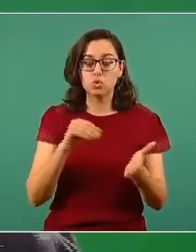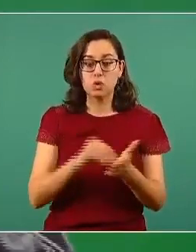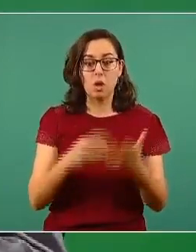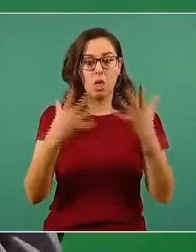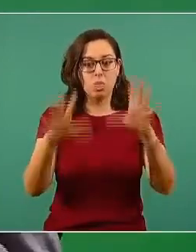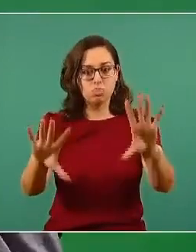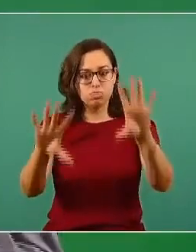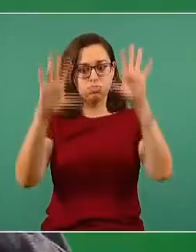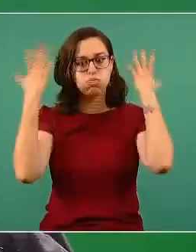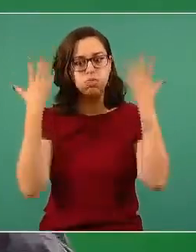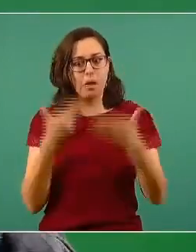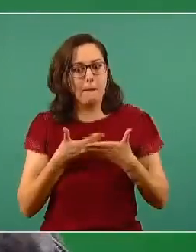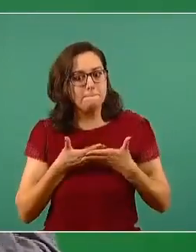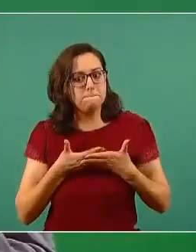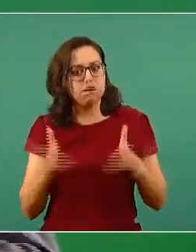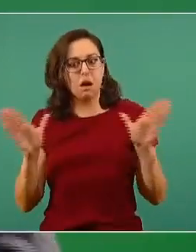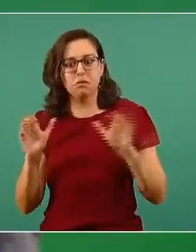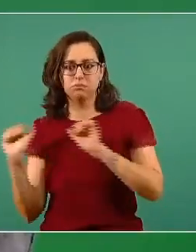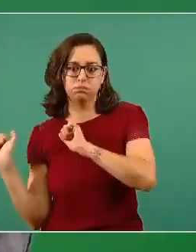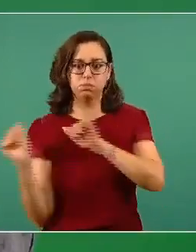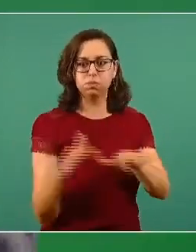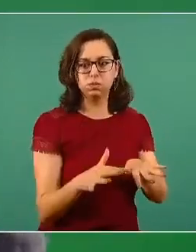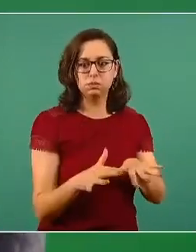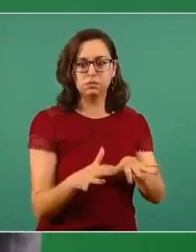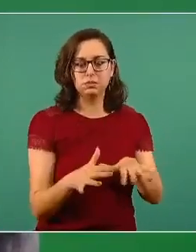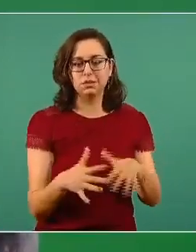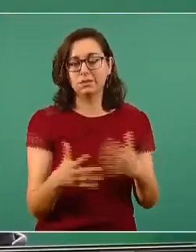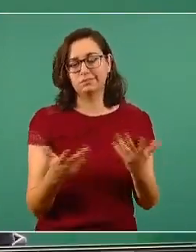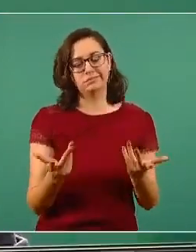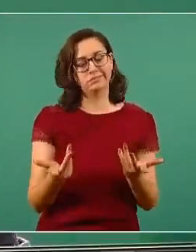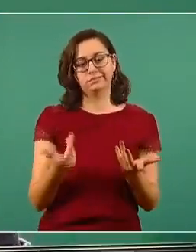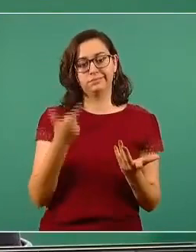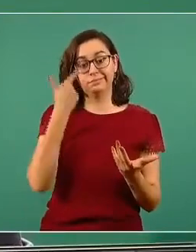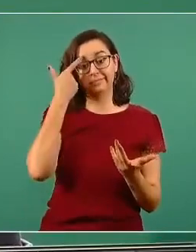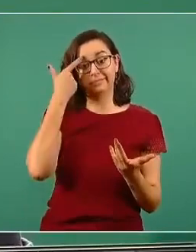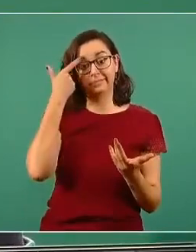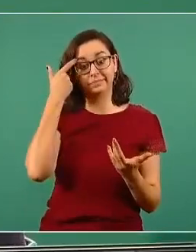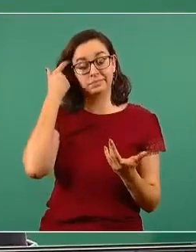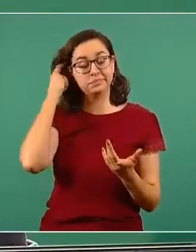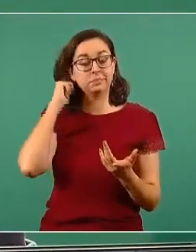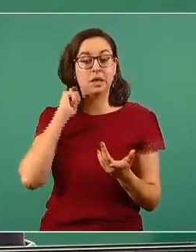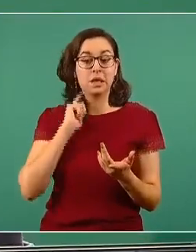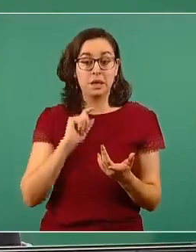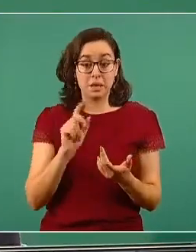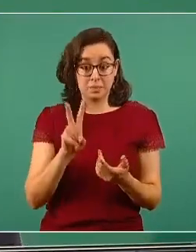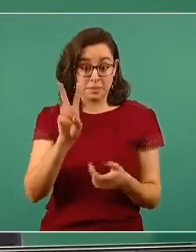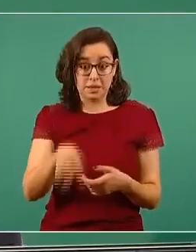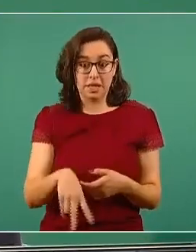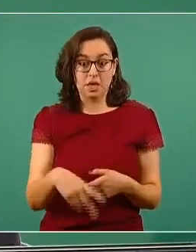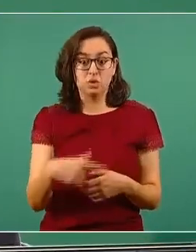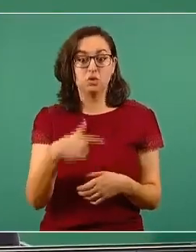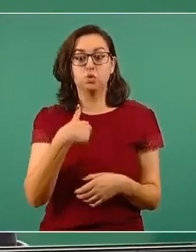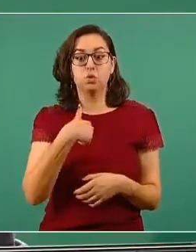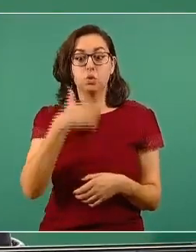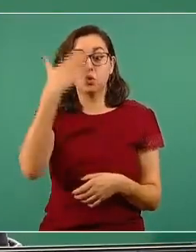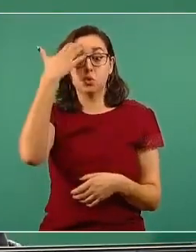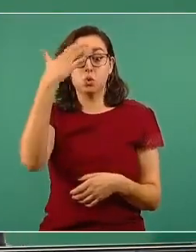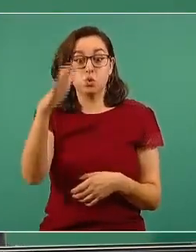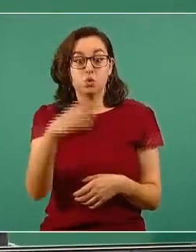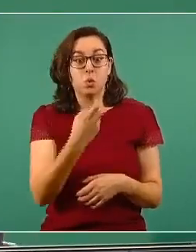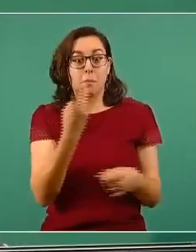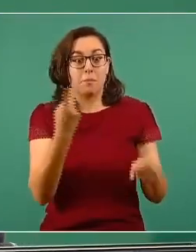golpe instalaciones de gran tamaño. No conozco yo los detalles, ya nos comentará ahorita también cómo quedó el